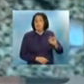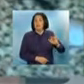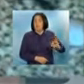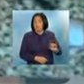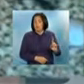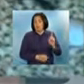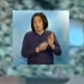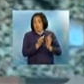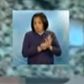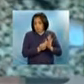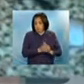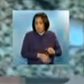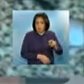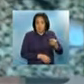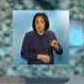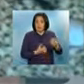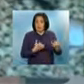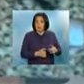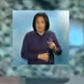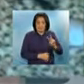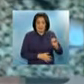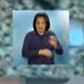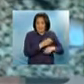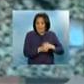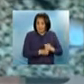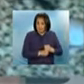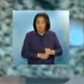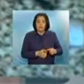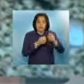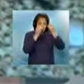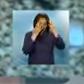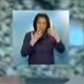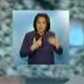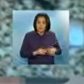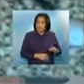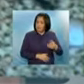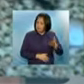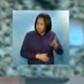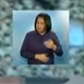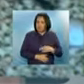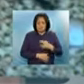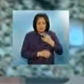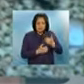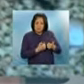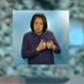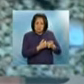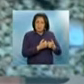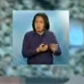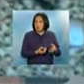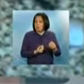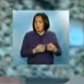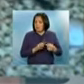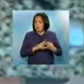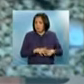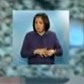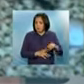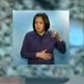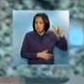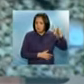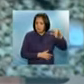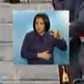Nancy Lange acaban de cumplir 20 años de casados. Este fue un romance muy peculiar, pues todo empezó en un avión.